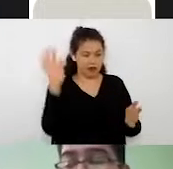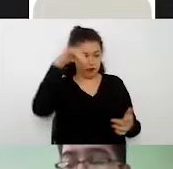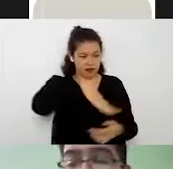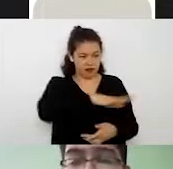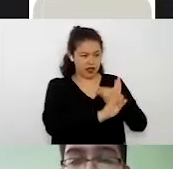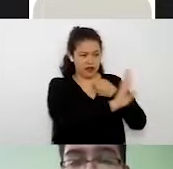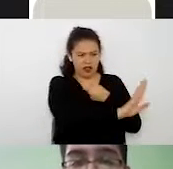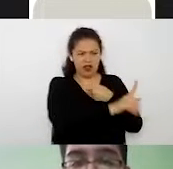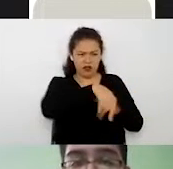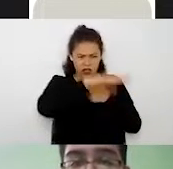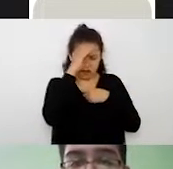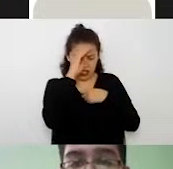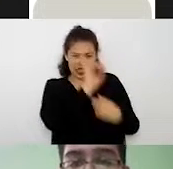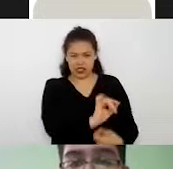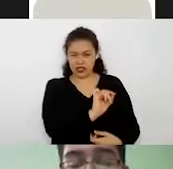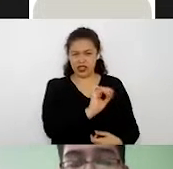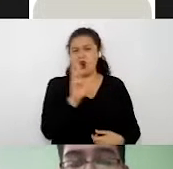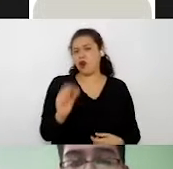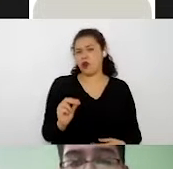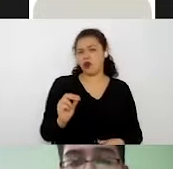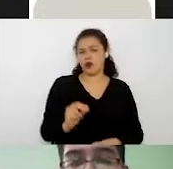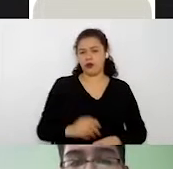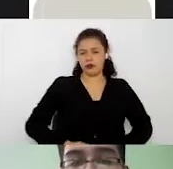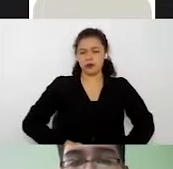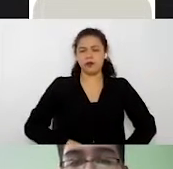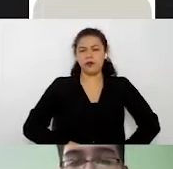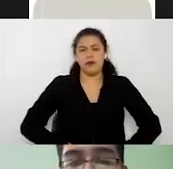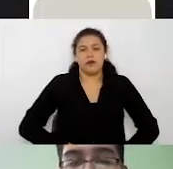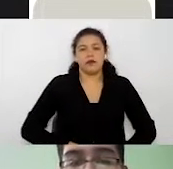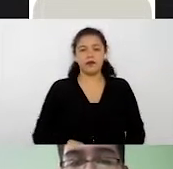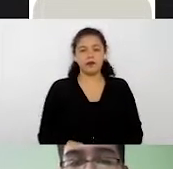¿Ustedes consideran que se le tendría que dar un mayor